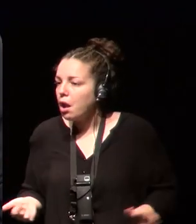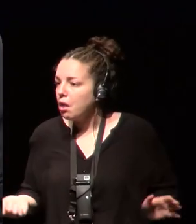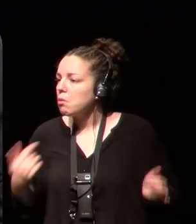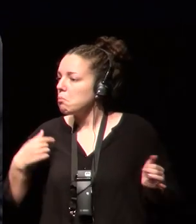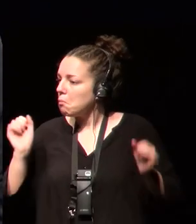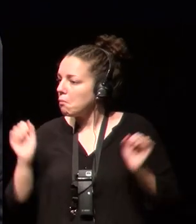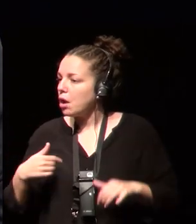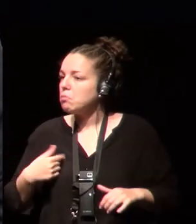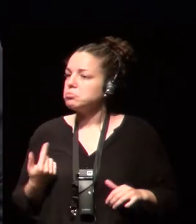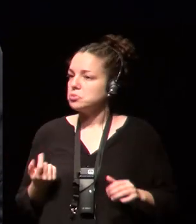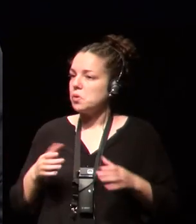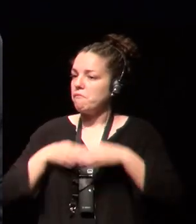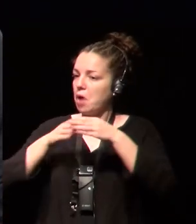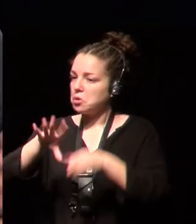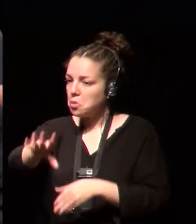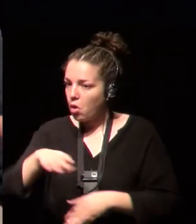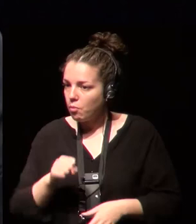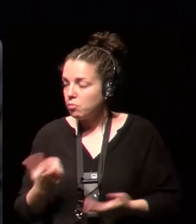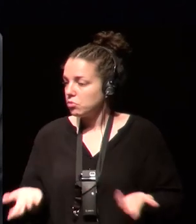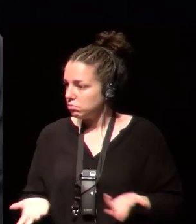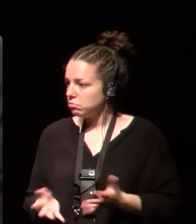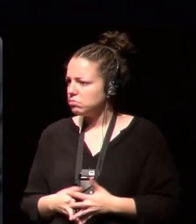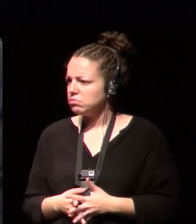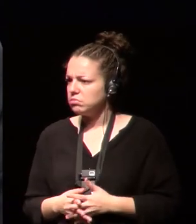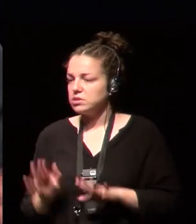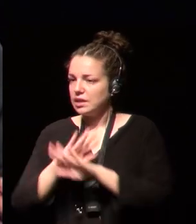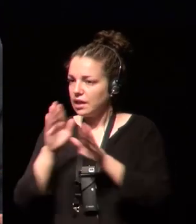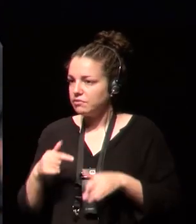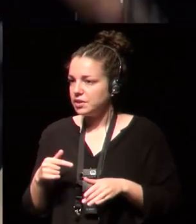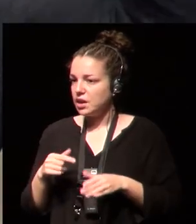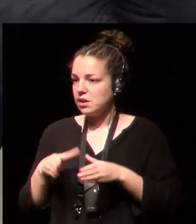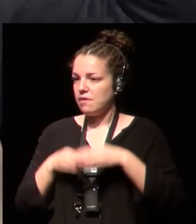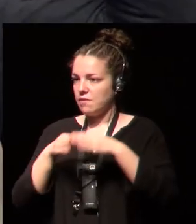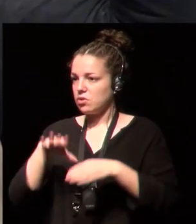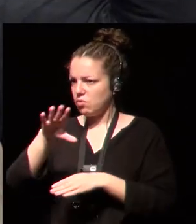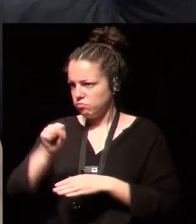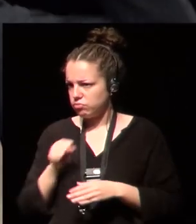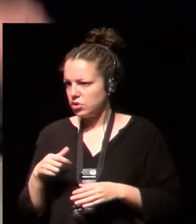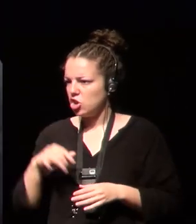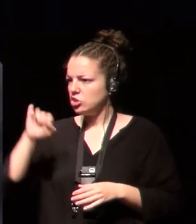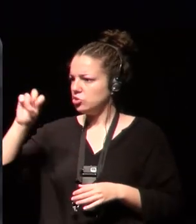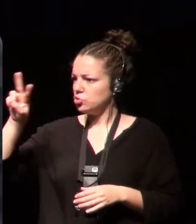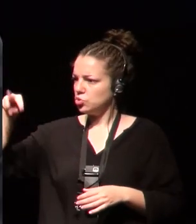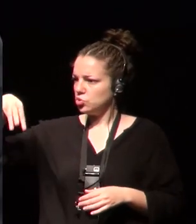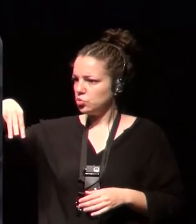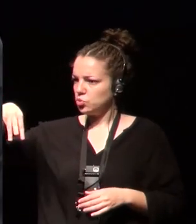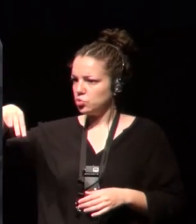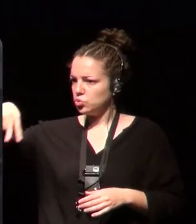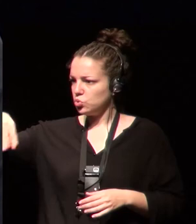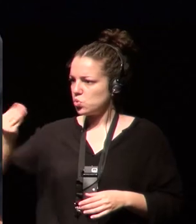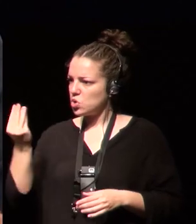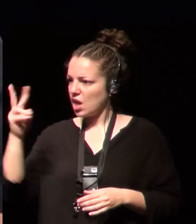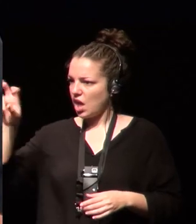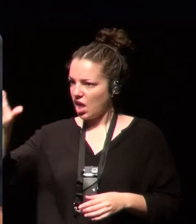pues consiguieron el barco, era un yunque chino, un yunque de Hong Kong. Él era alto, así